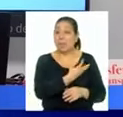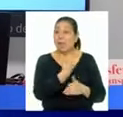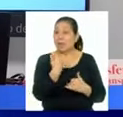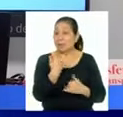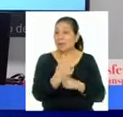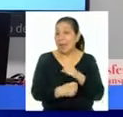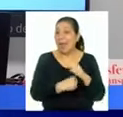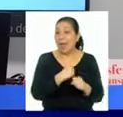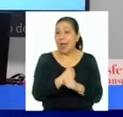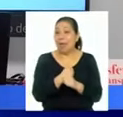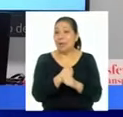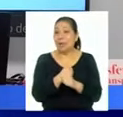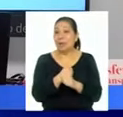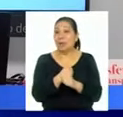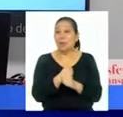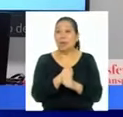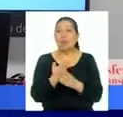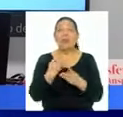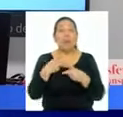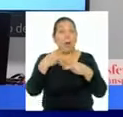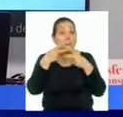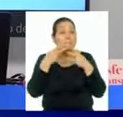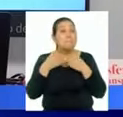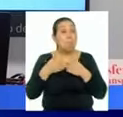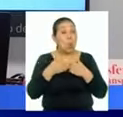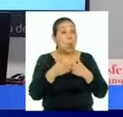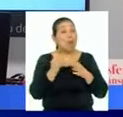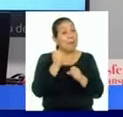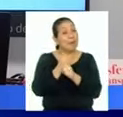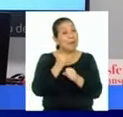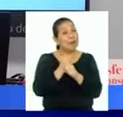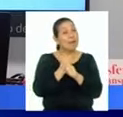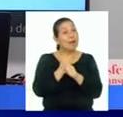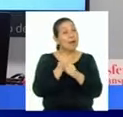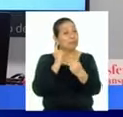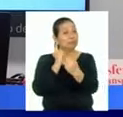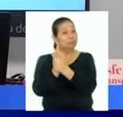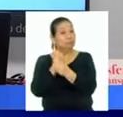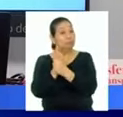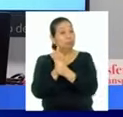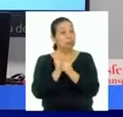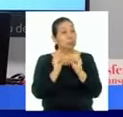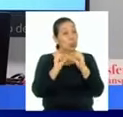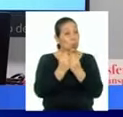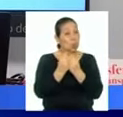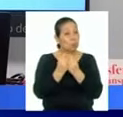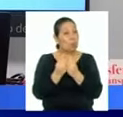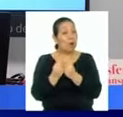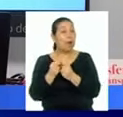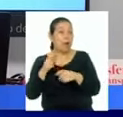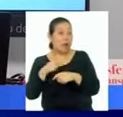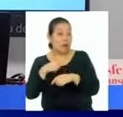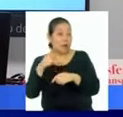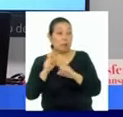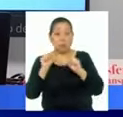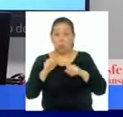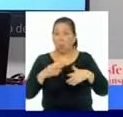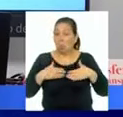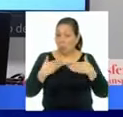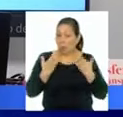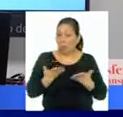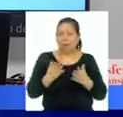este año estuvimos en la ciudad de Pucallpa para justamente trabajar directamente con las organizaciones regionales y poder